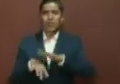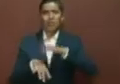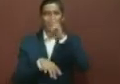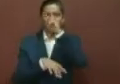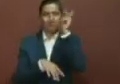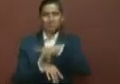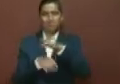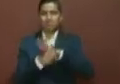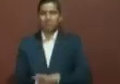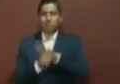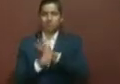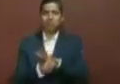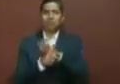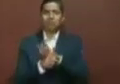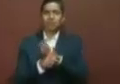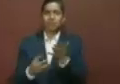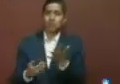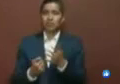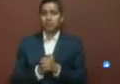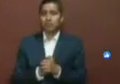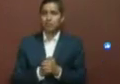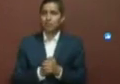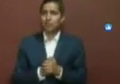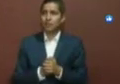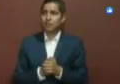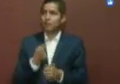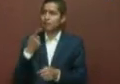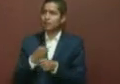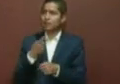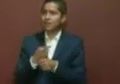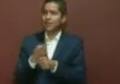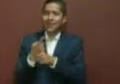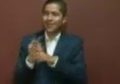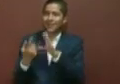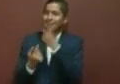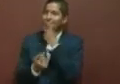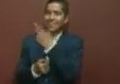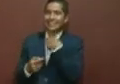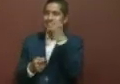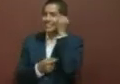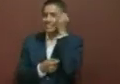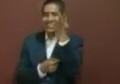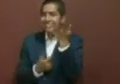mayor presión, señor? La primera ya se me olvidó, ¿qué dijiste?